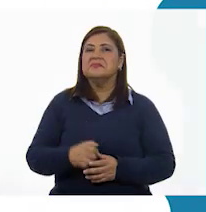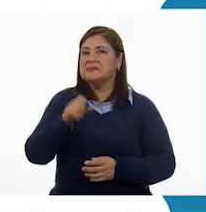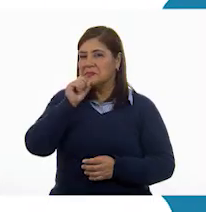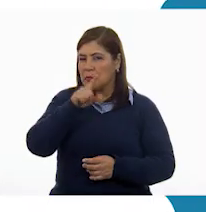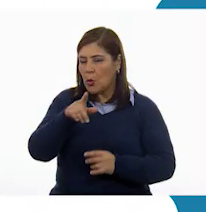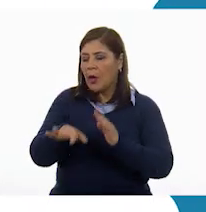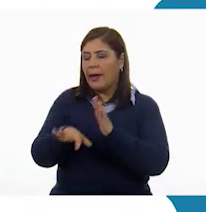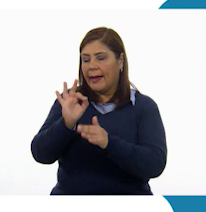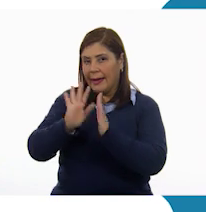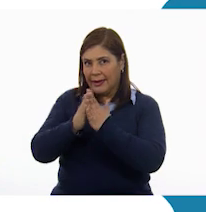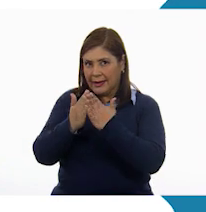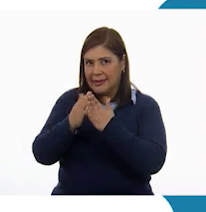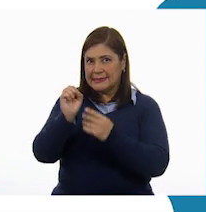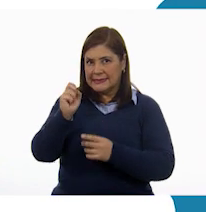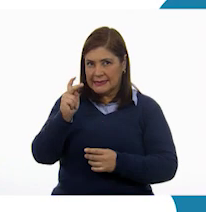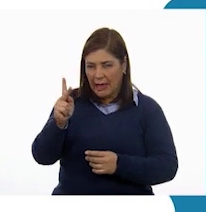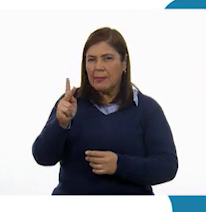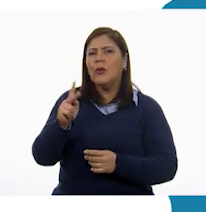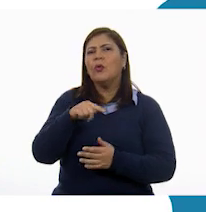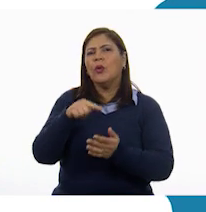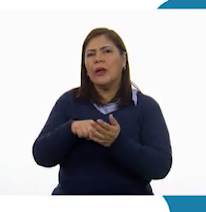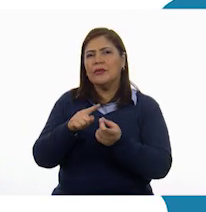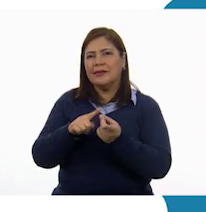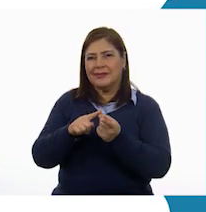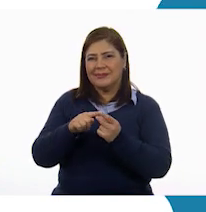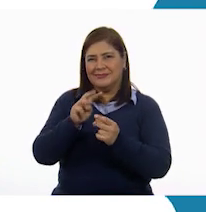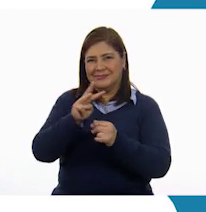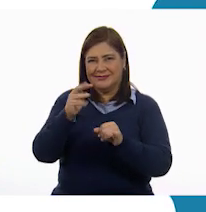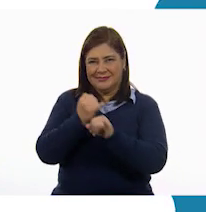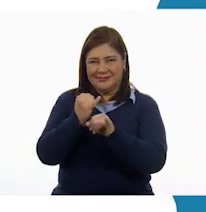También puedes encontrar los libros de texto en la página